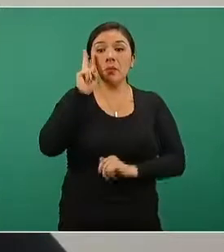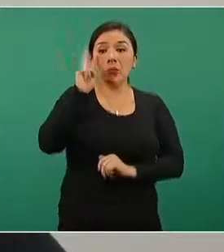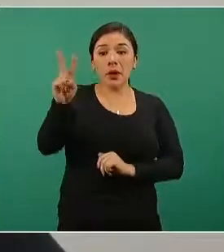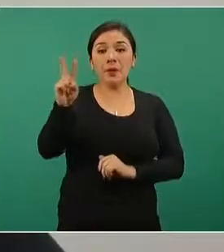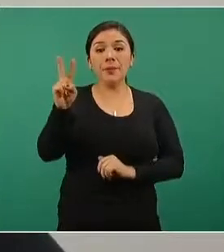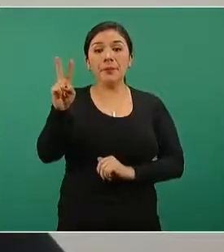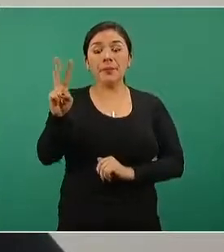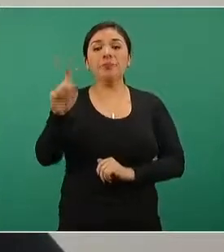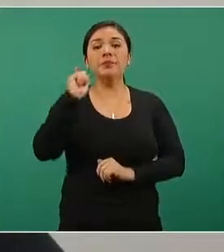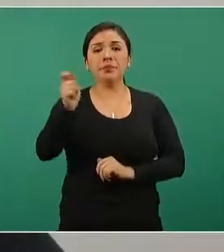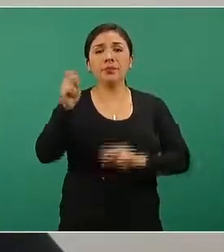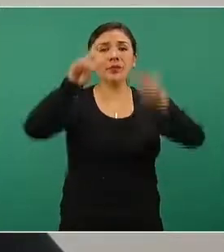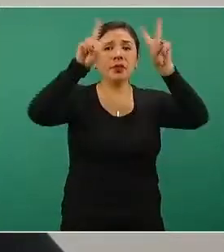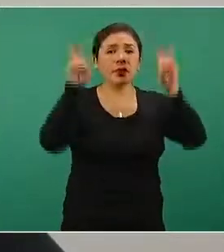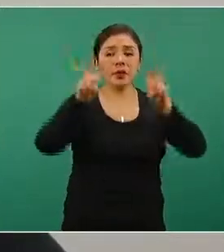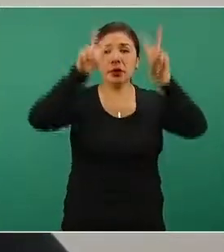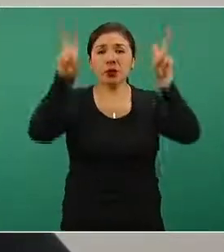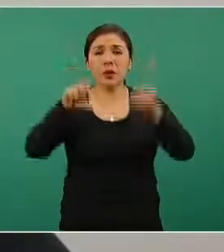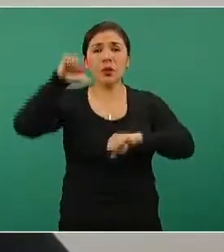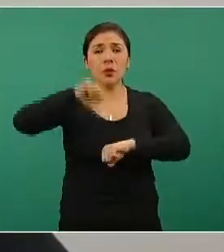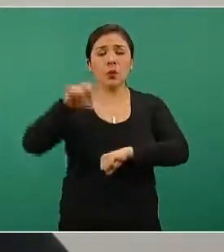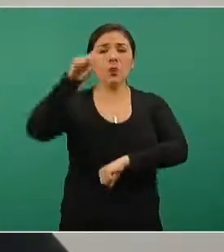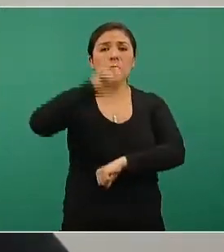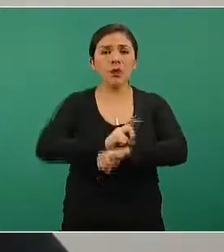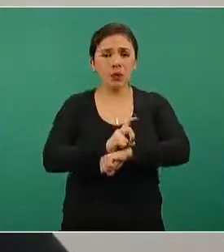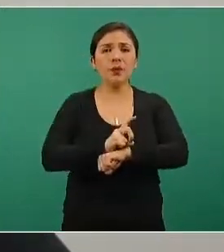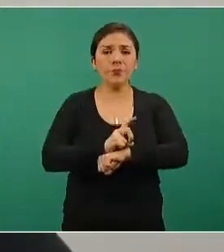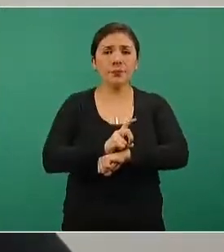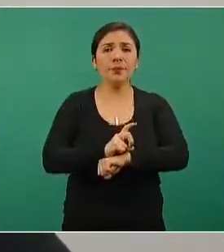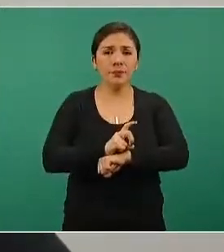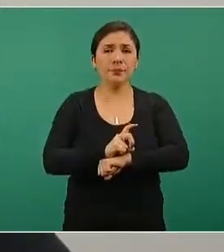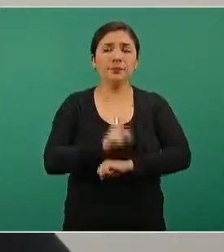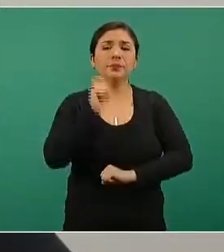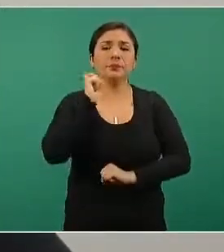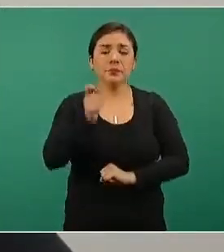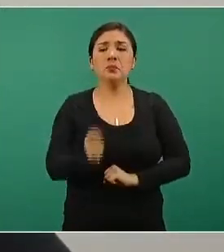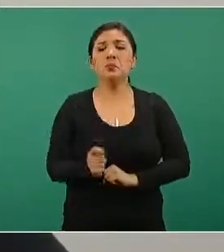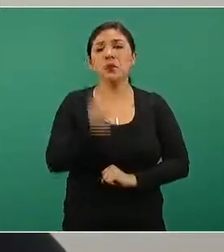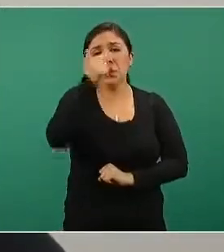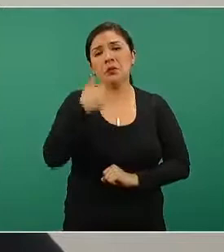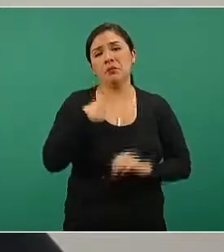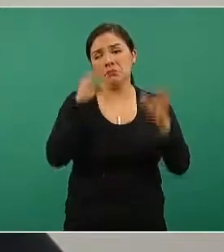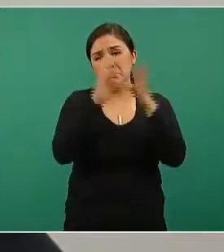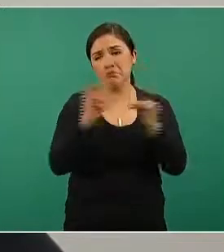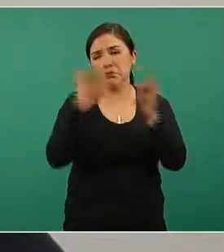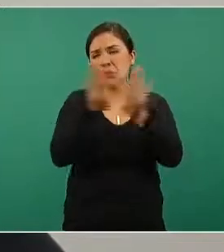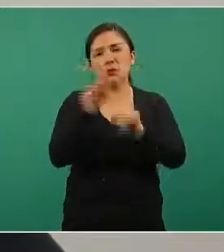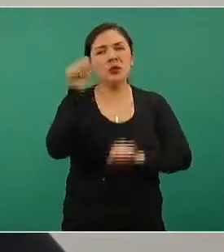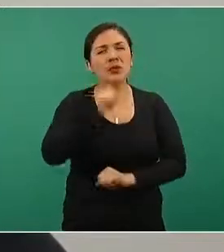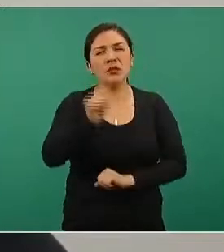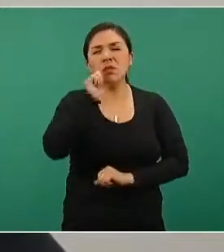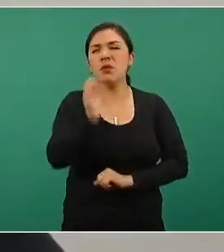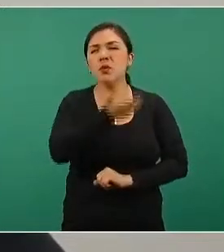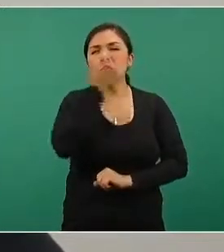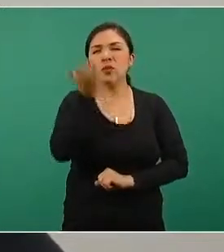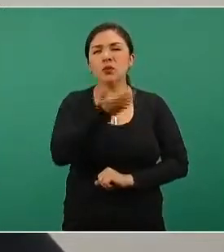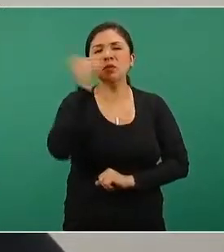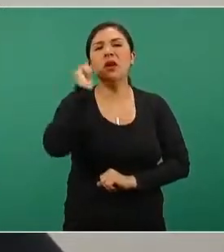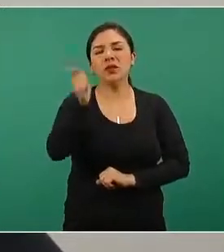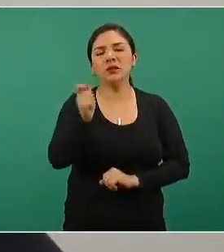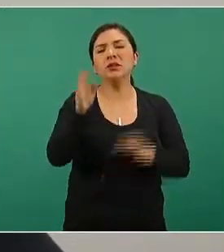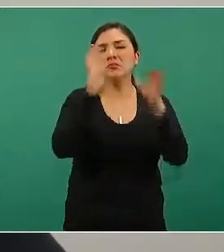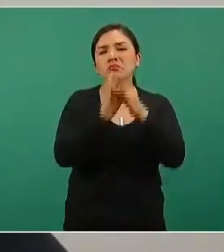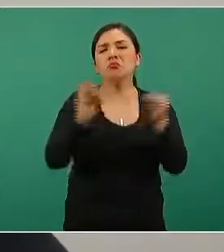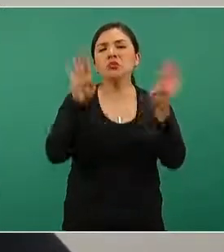nuestros componentes informativos del día de hoy. Primeramente iniciaremos, como es ya de costumbre, con la actualización